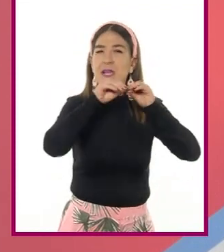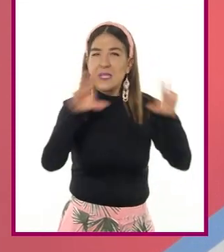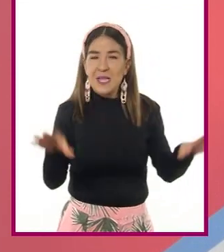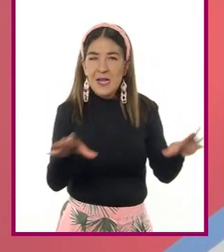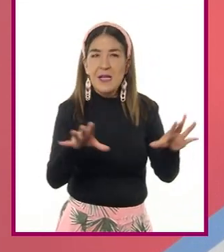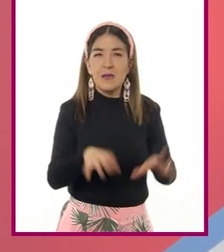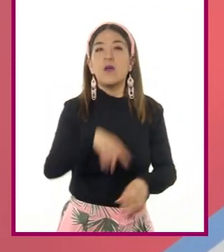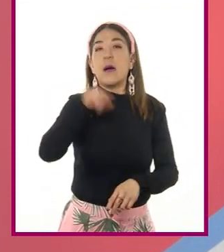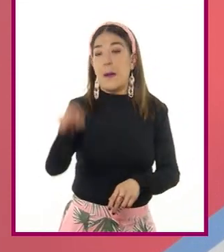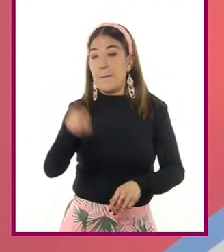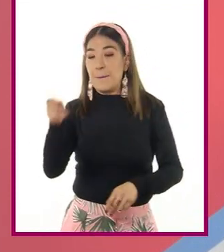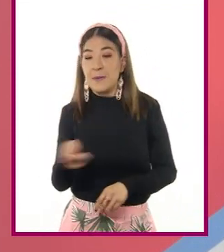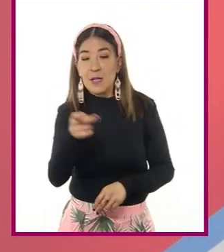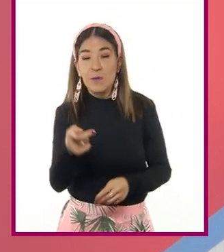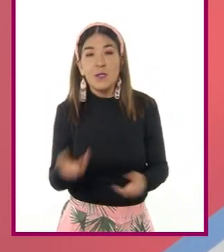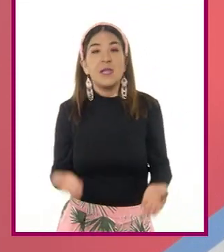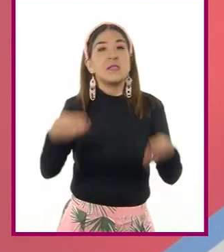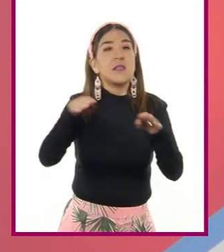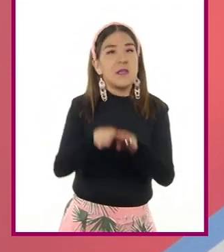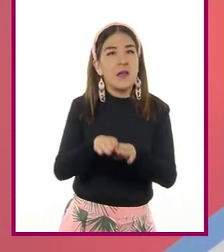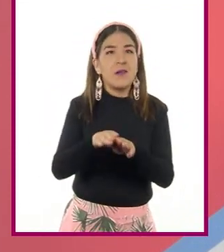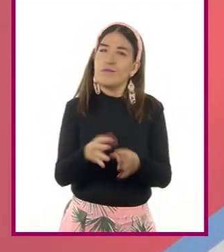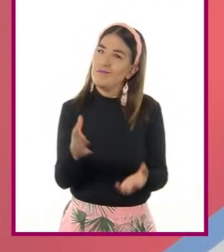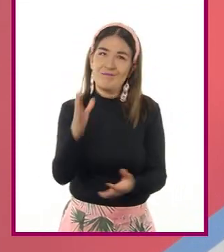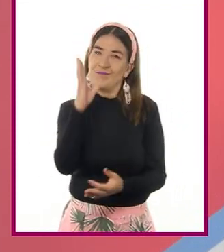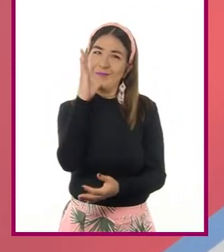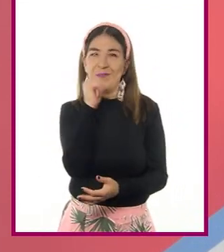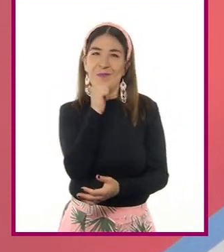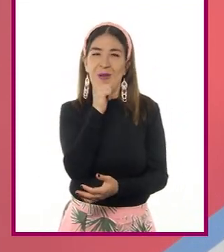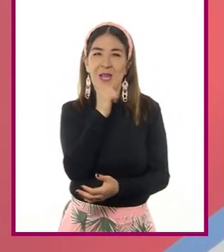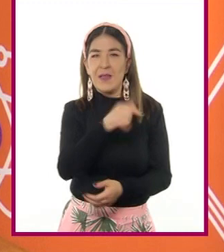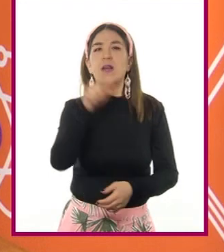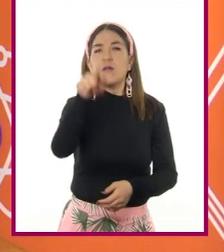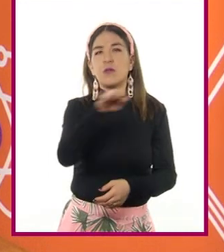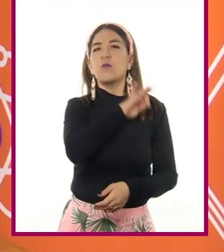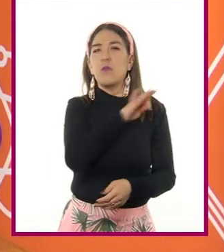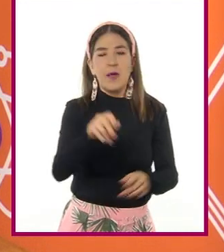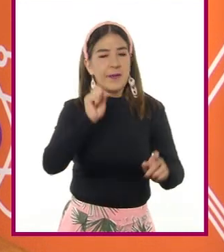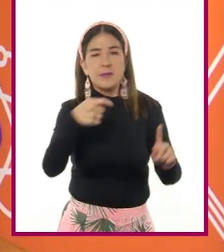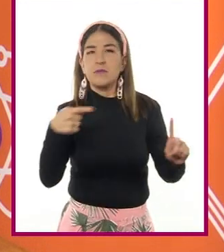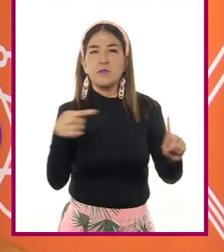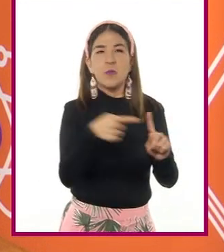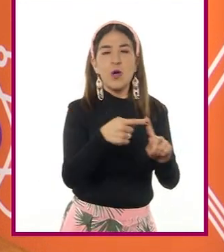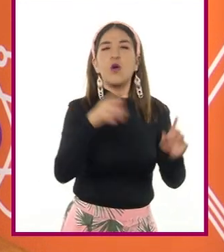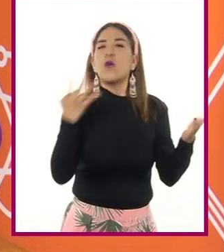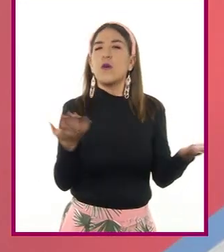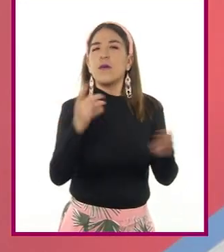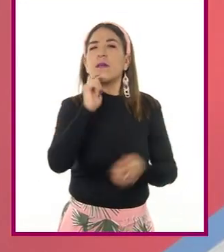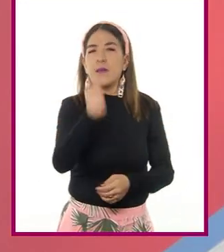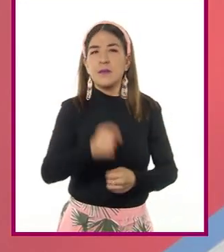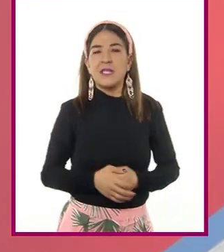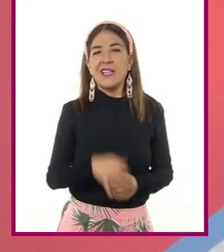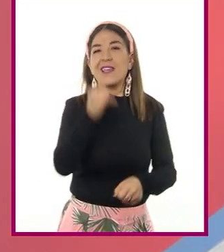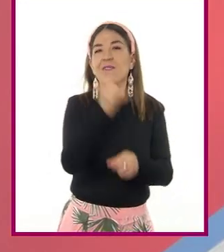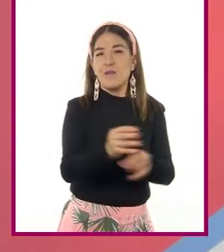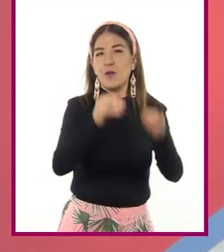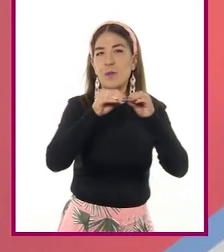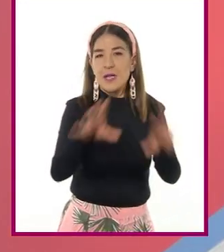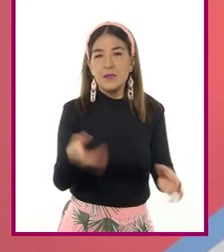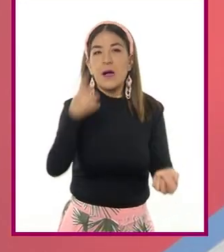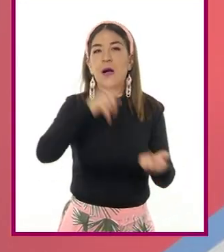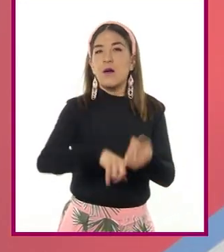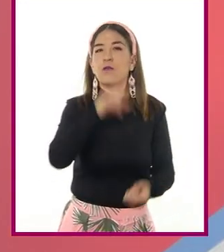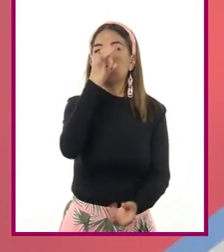detallada, las preguntas cerradas no lo hacen y podrían limitar por mucho la información